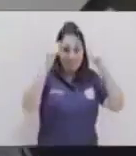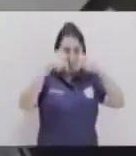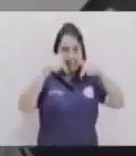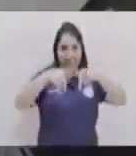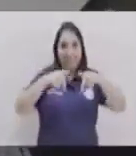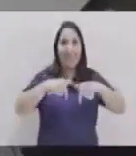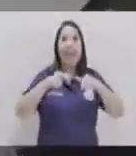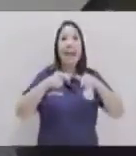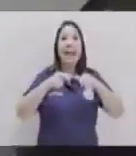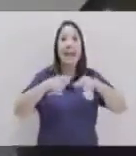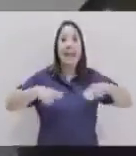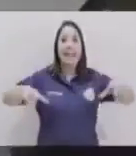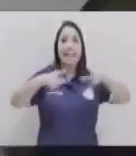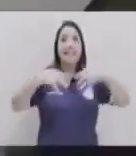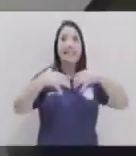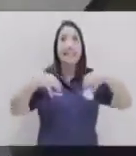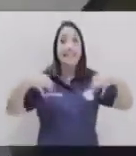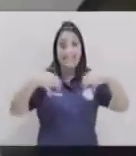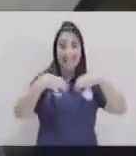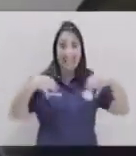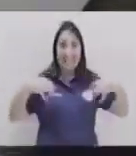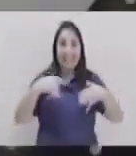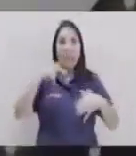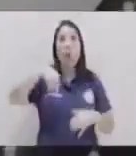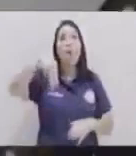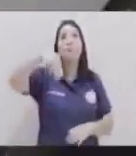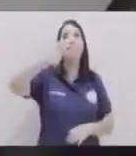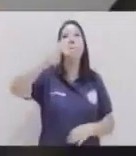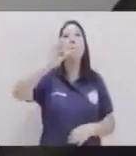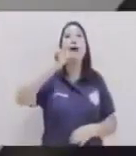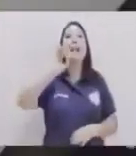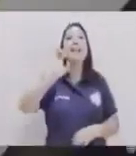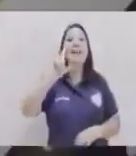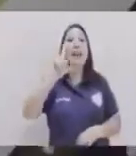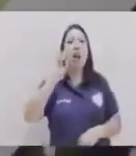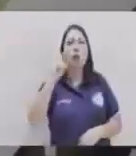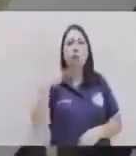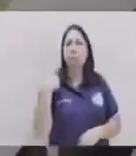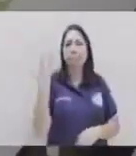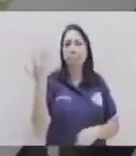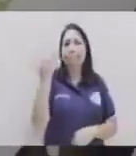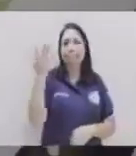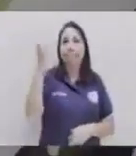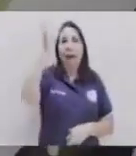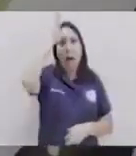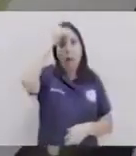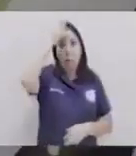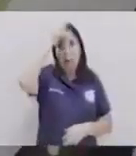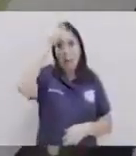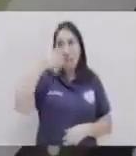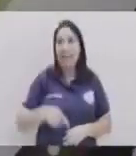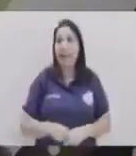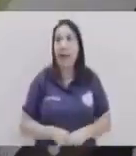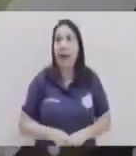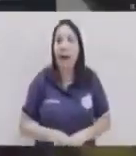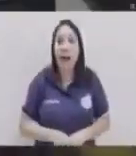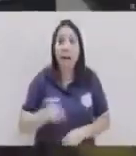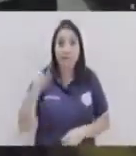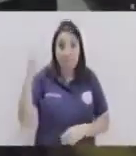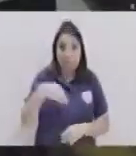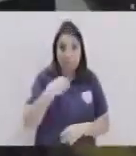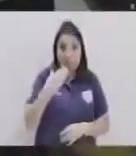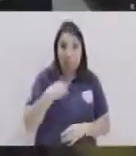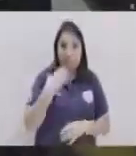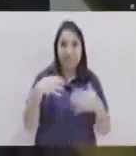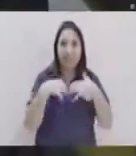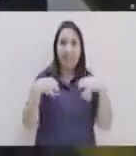Bienvenidos al segmento de Ciencias Naturales. Hoy nos acompaña Marielos Girón para seguir aprendiendo un poco más sobre gestión de riesgo. Marielos, es un